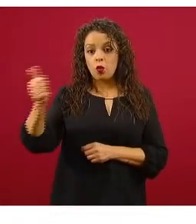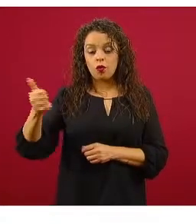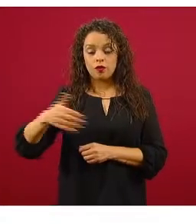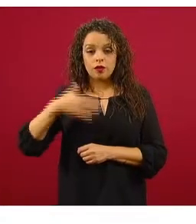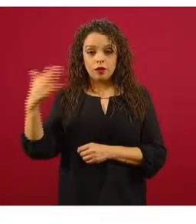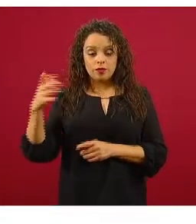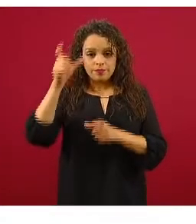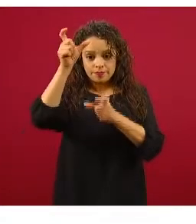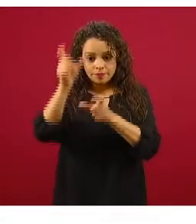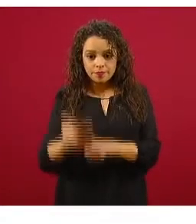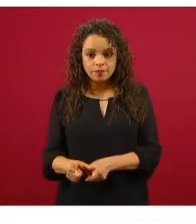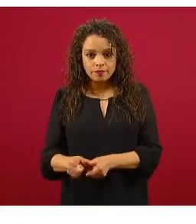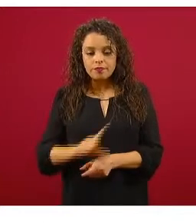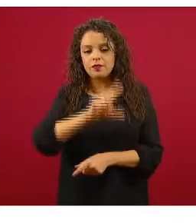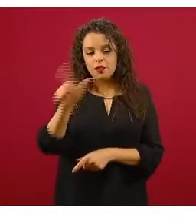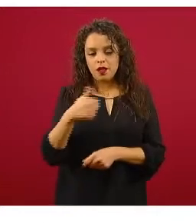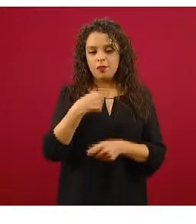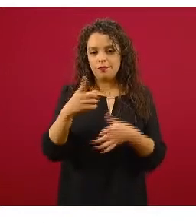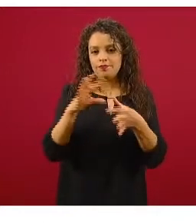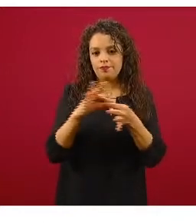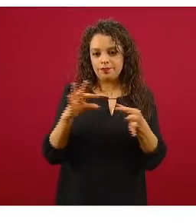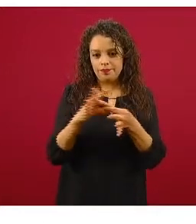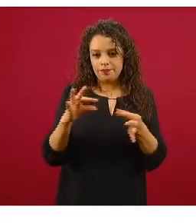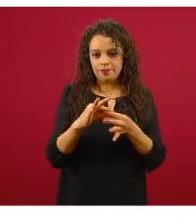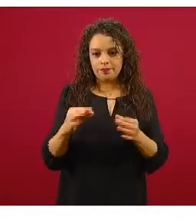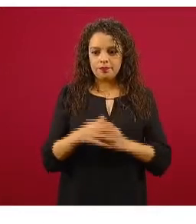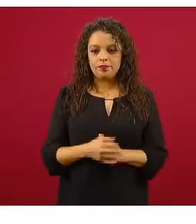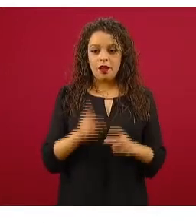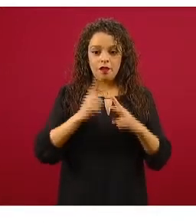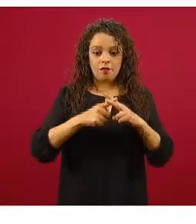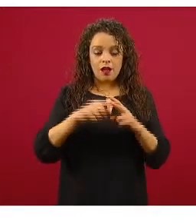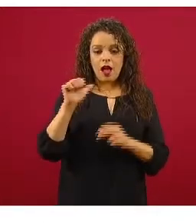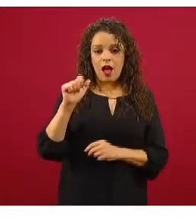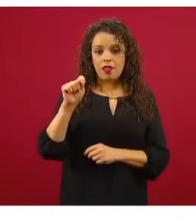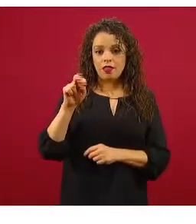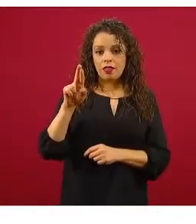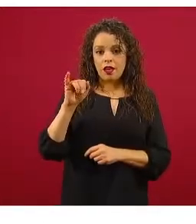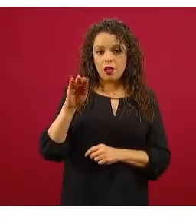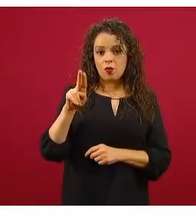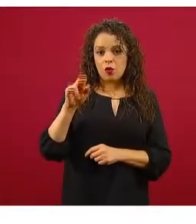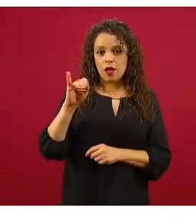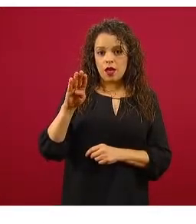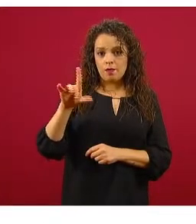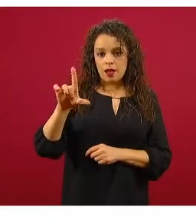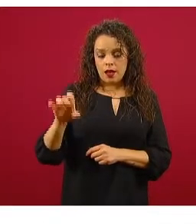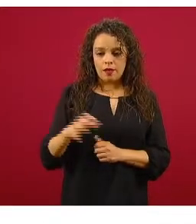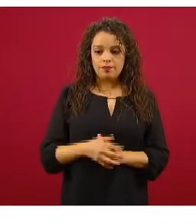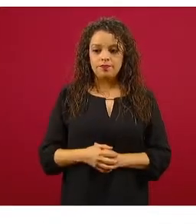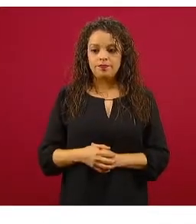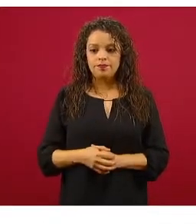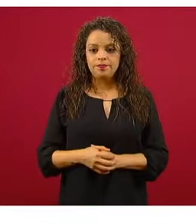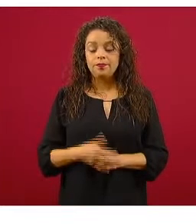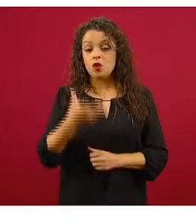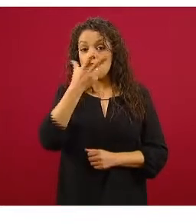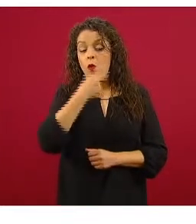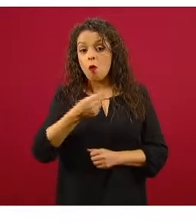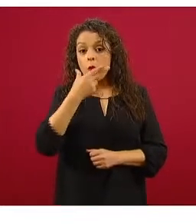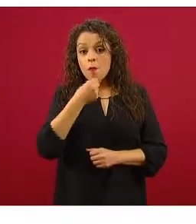de la cual hablaré después. Del lado izquierdo vemos que los hombres tienen